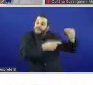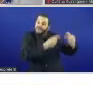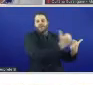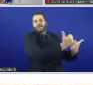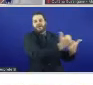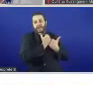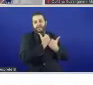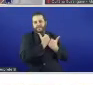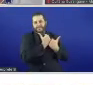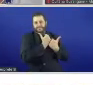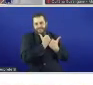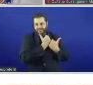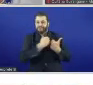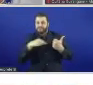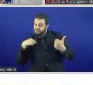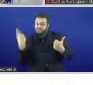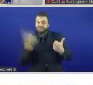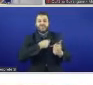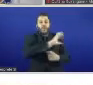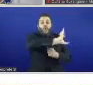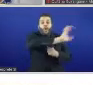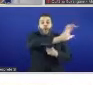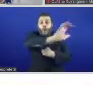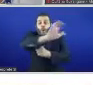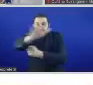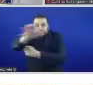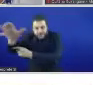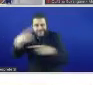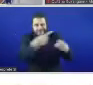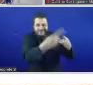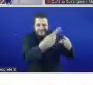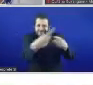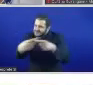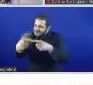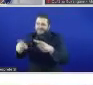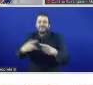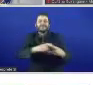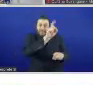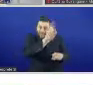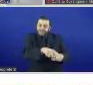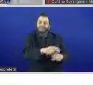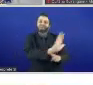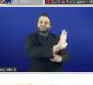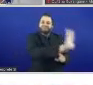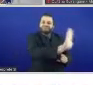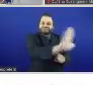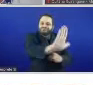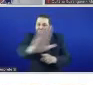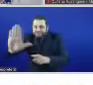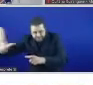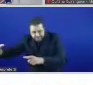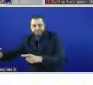pudieran incluir en los mecanismos de la mujer a nivel nacional una